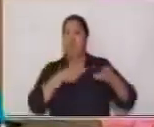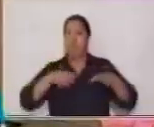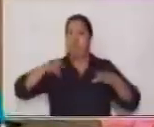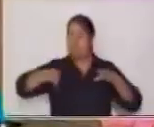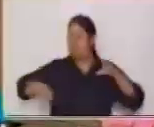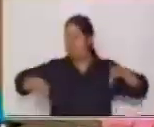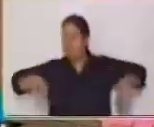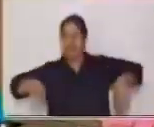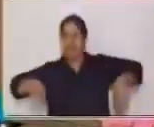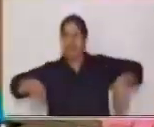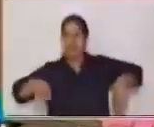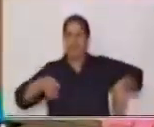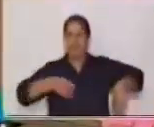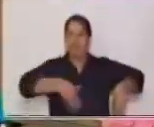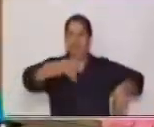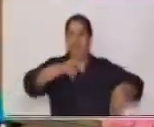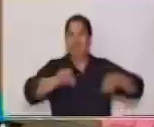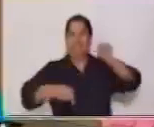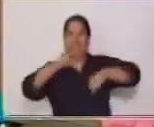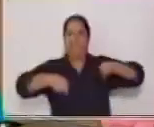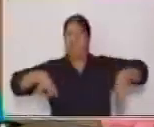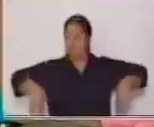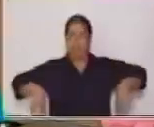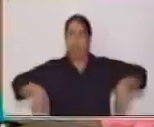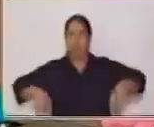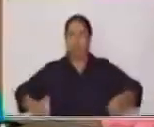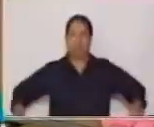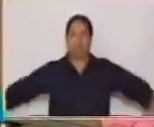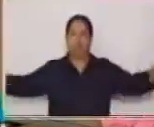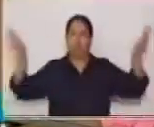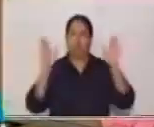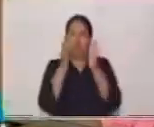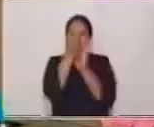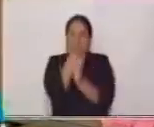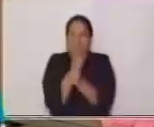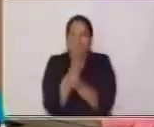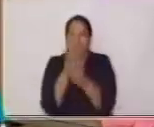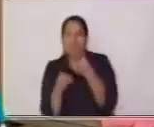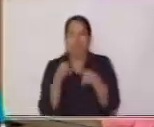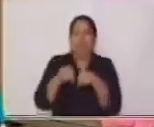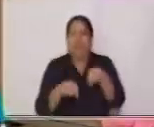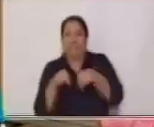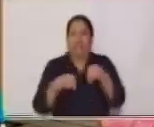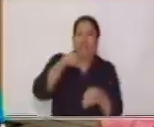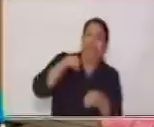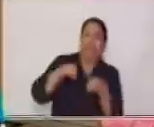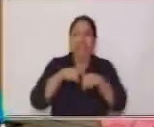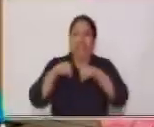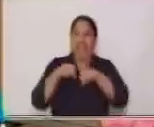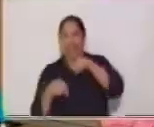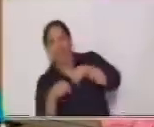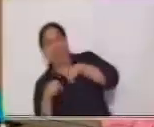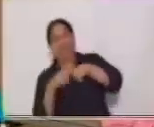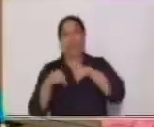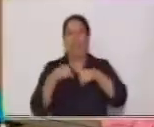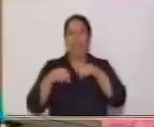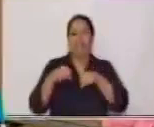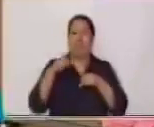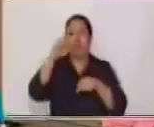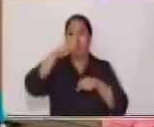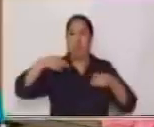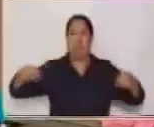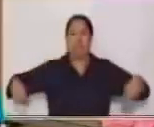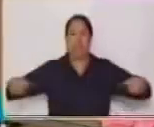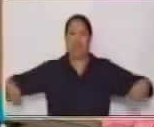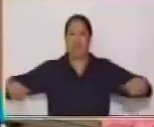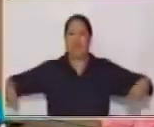les ponen a los lados, se sentía muy emocionado y nervioso, porque tenía miedo a caerse. Así que sus primos le ayudaron, guiando la